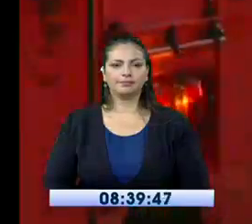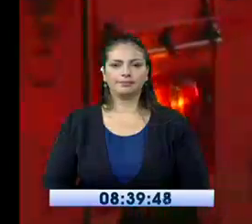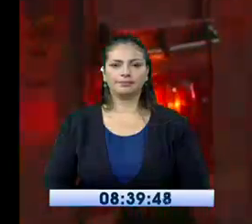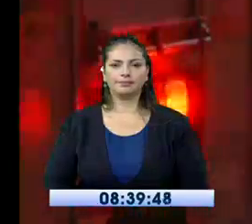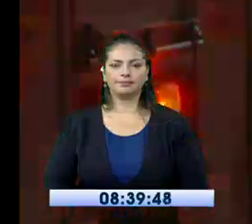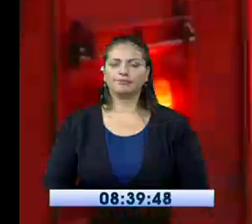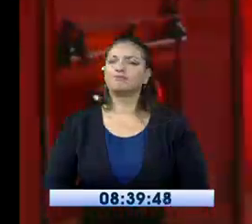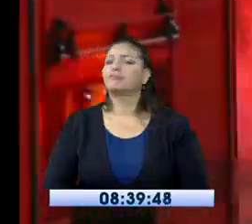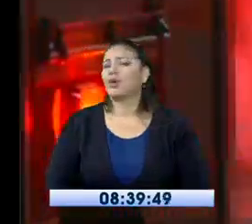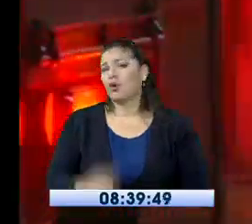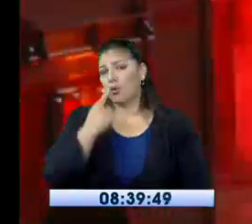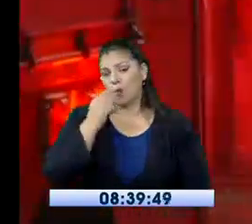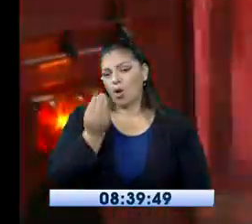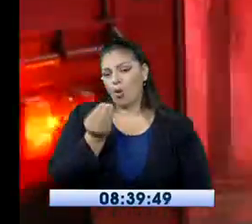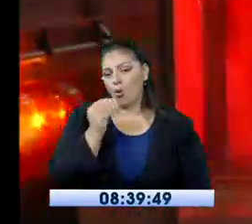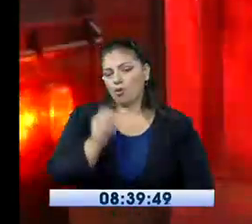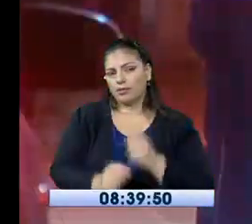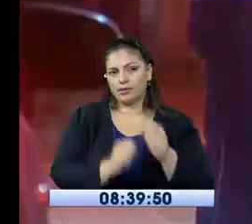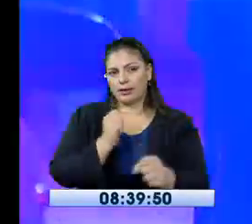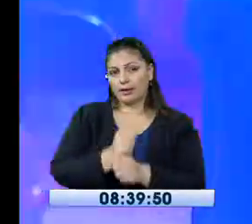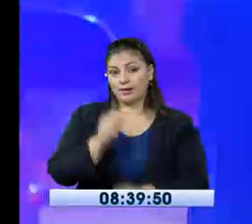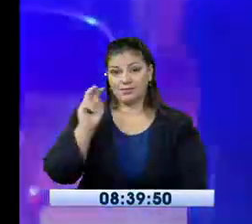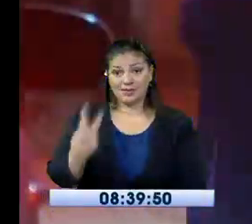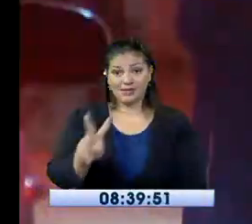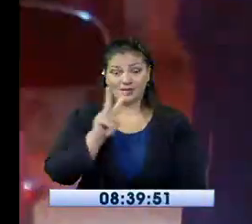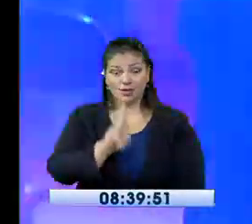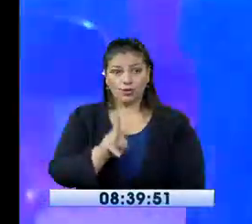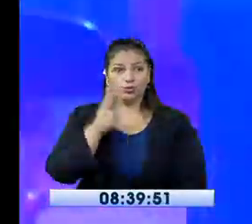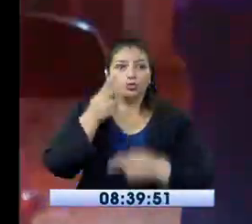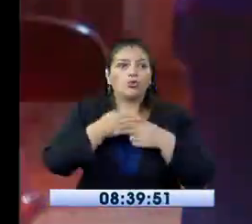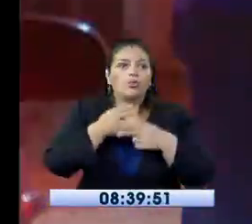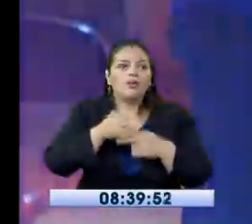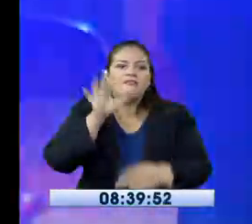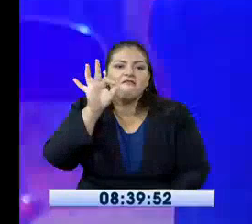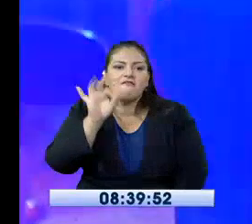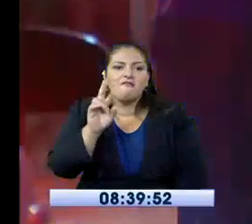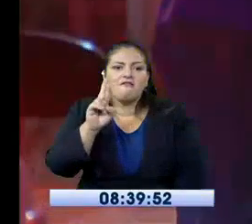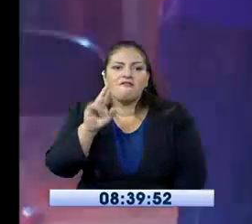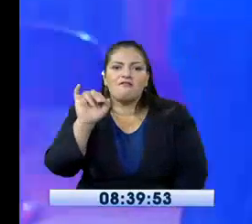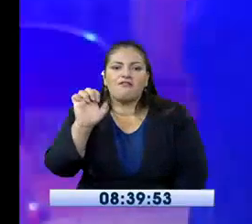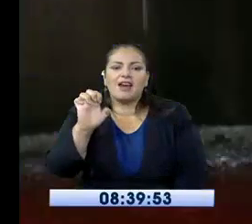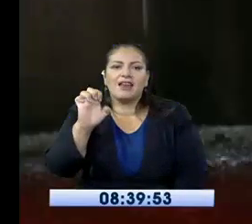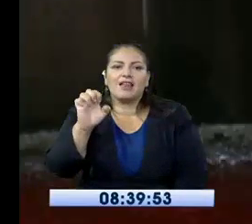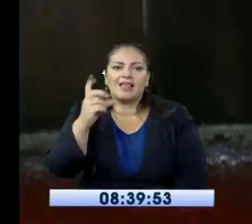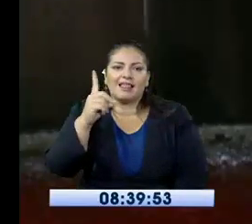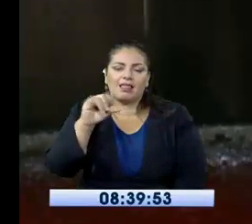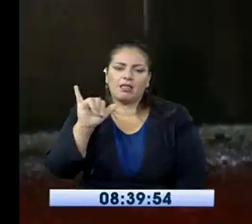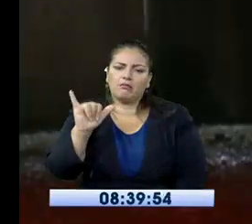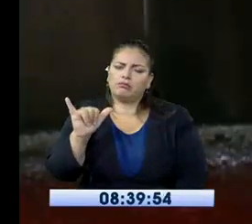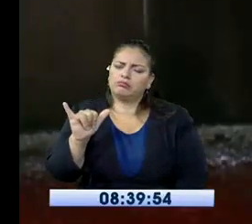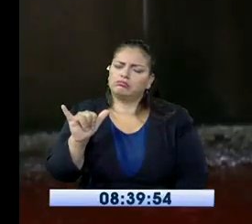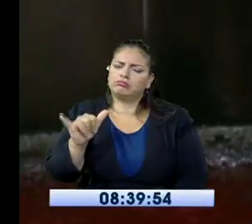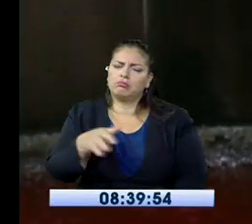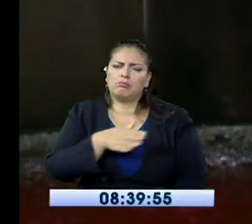Freddy Sesme Plúas, de 22 años, murió luego de caer a una trituradora de hielo.